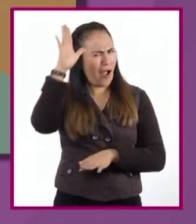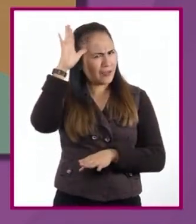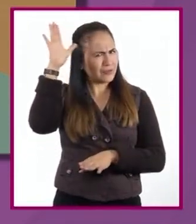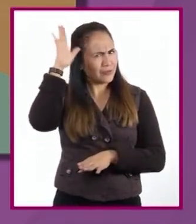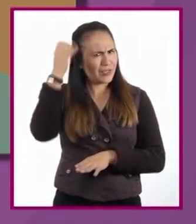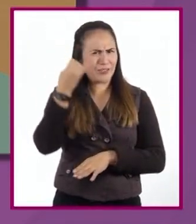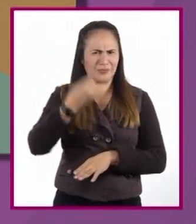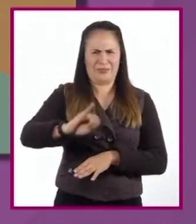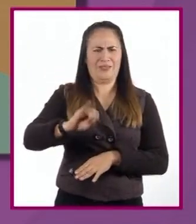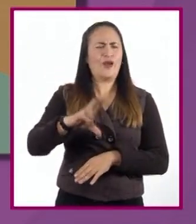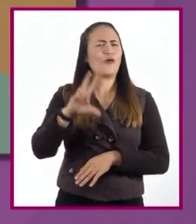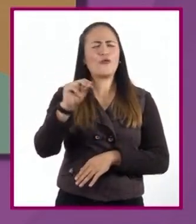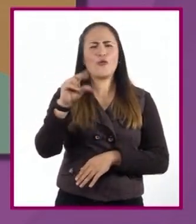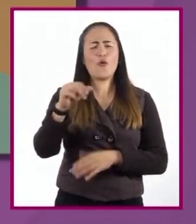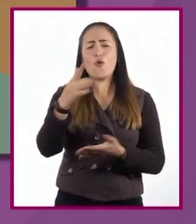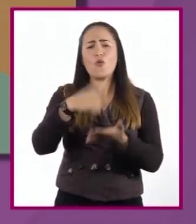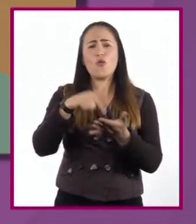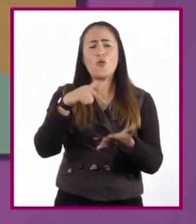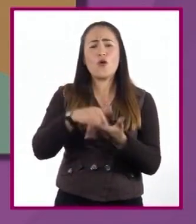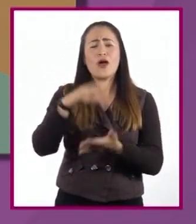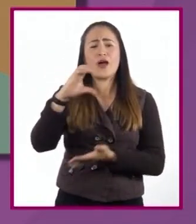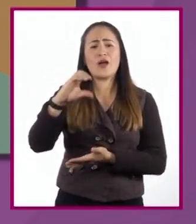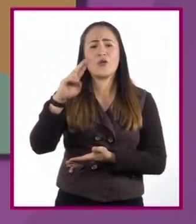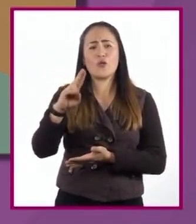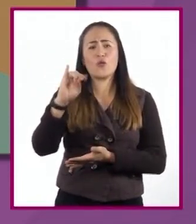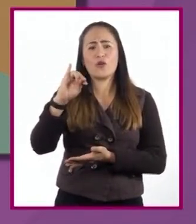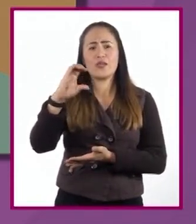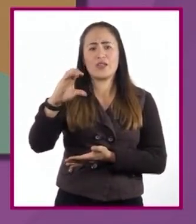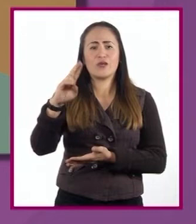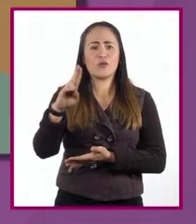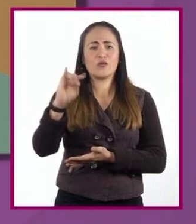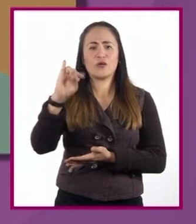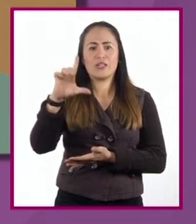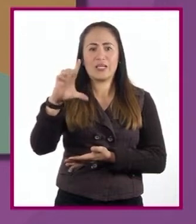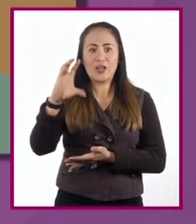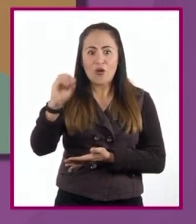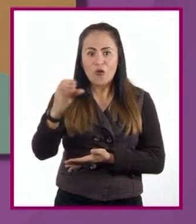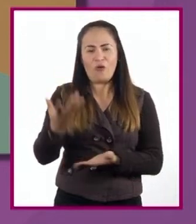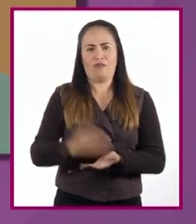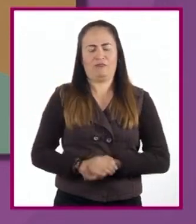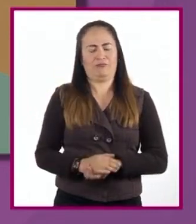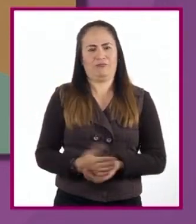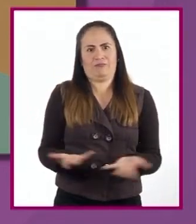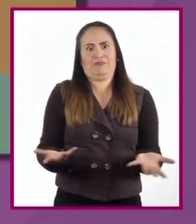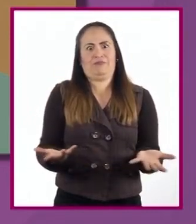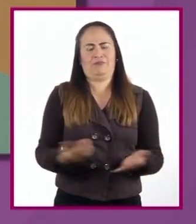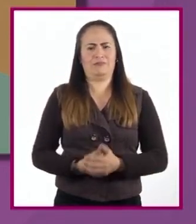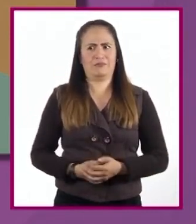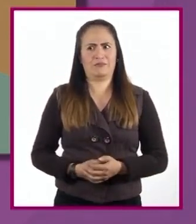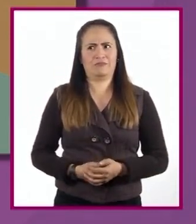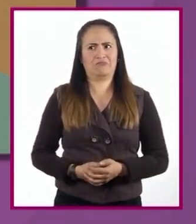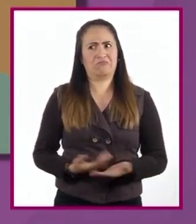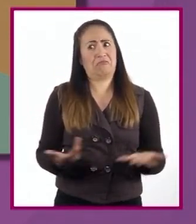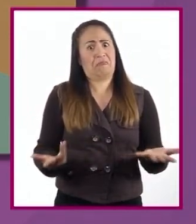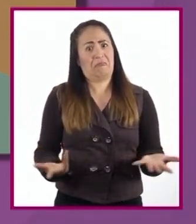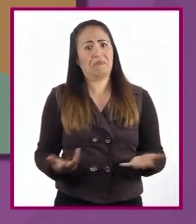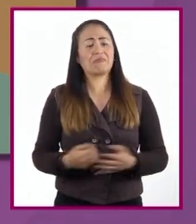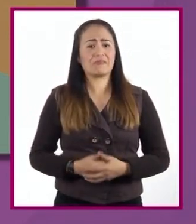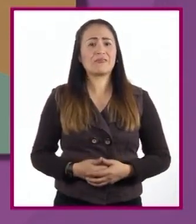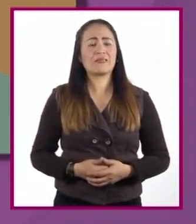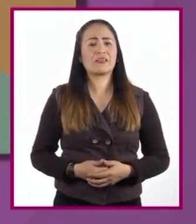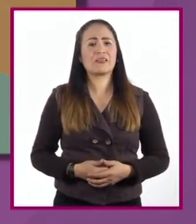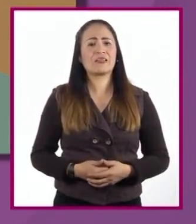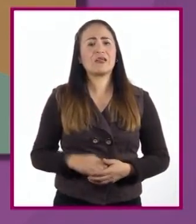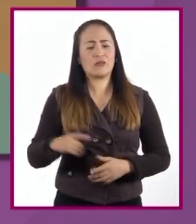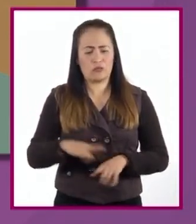es Cuicuilco. No, no, no, no, no, no, no. Y de plano, pues no me quedó de otra más que salirme a